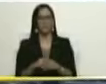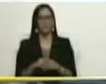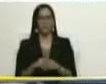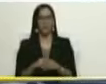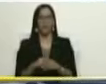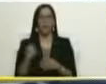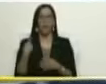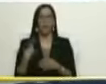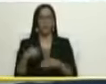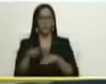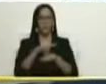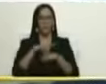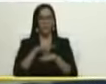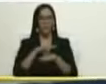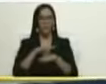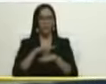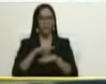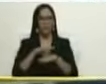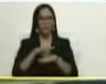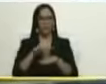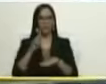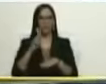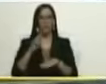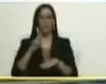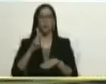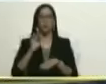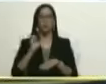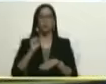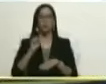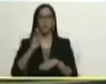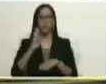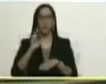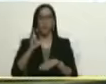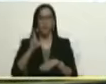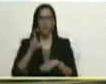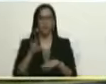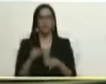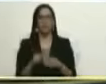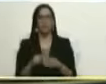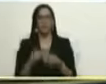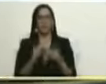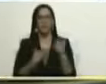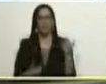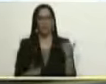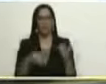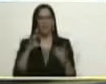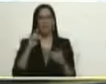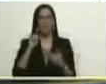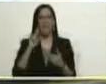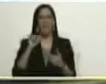al primer ministro Roosevelt Kerry, que presidió CARICOM hasta